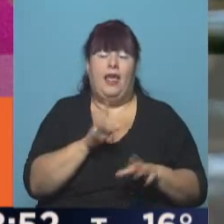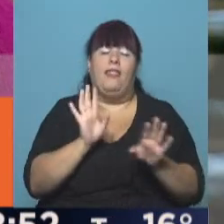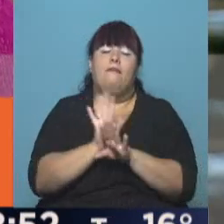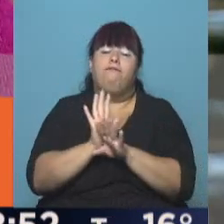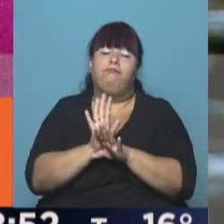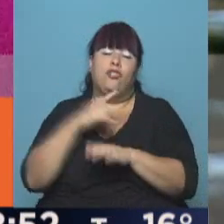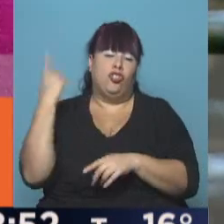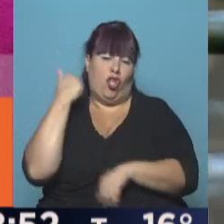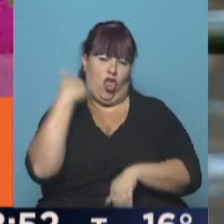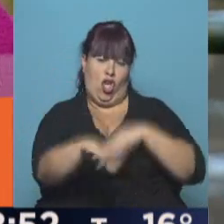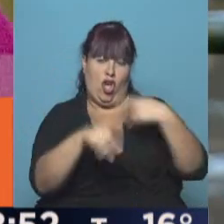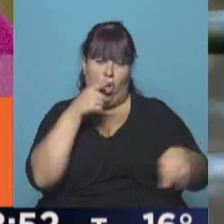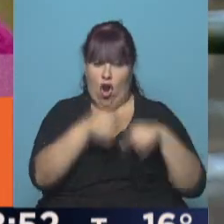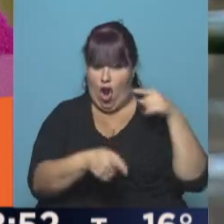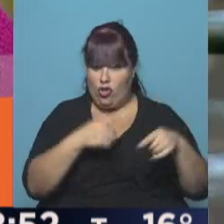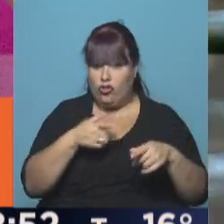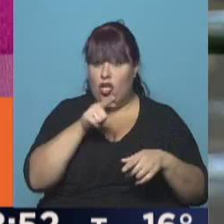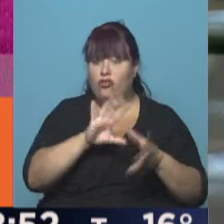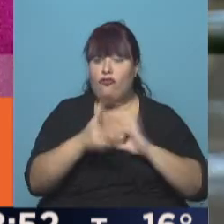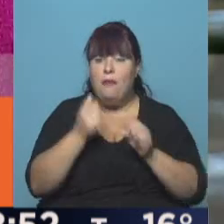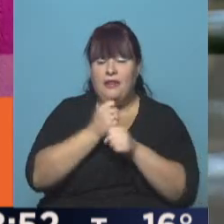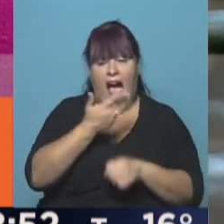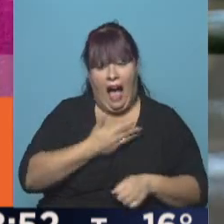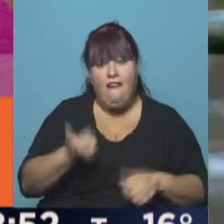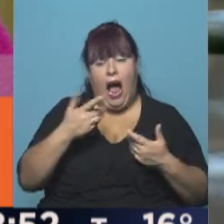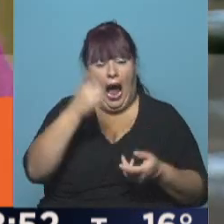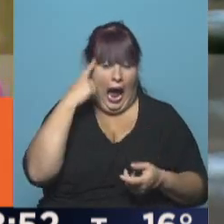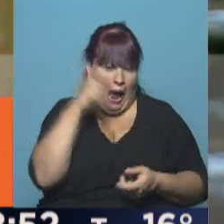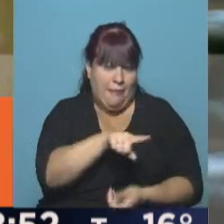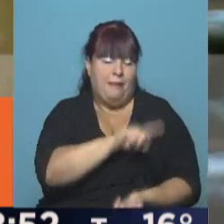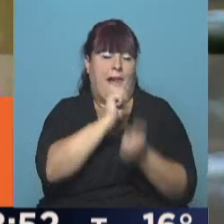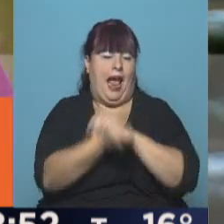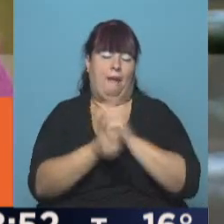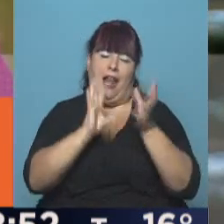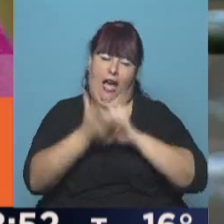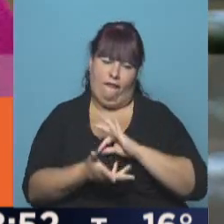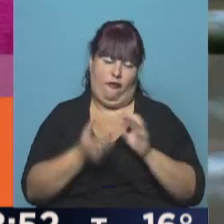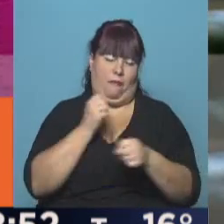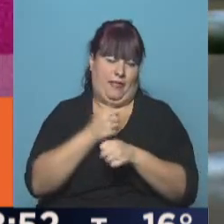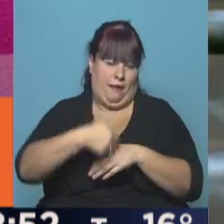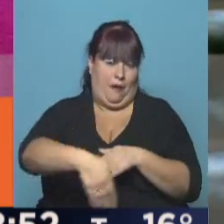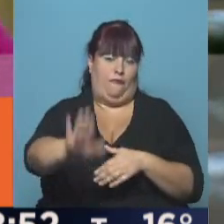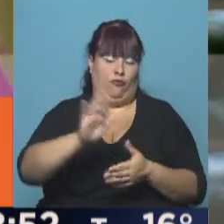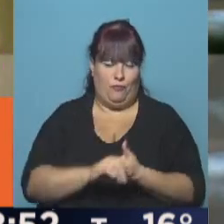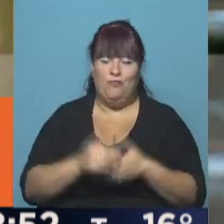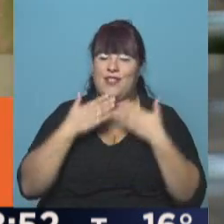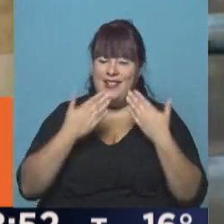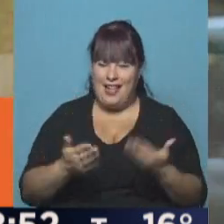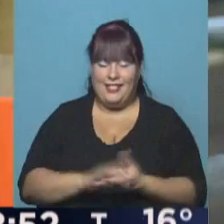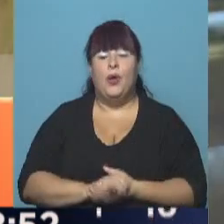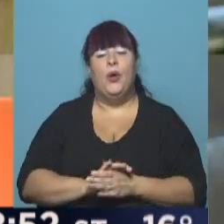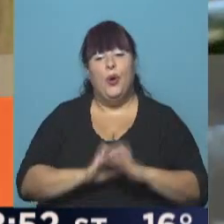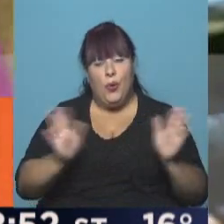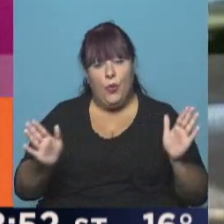el repudio generalizado que hubo a este accionar de la AFA, esperemos que le sirva para que cambien los modos y la forma de aquí en adelante. Muchísimas gracias.